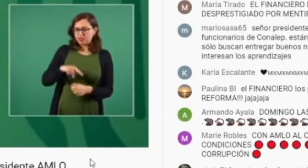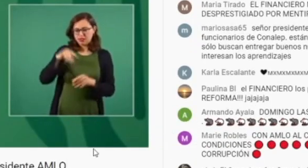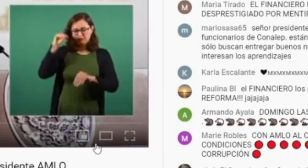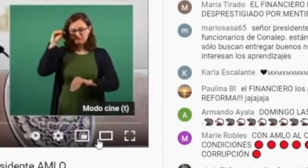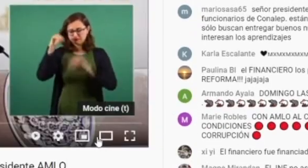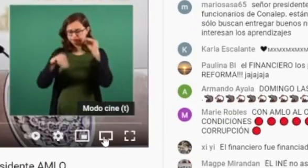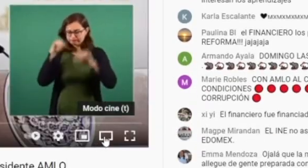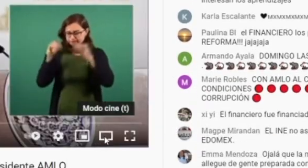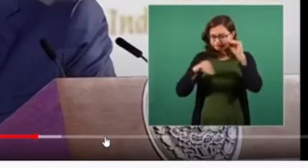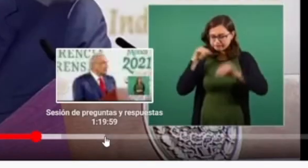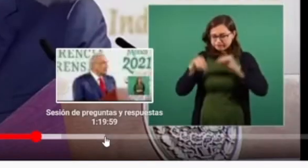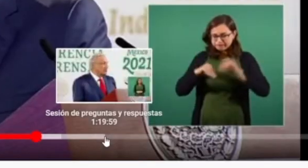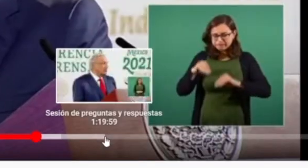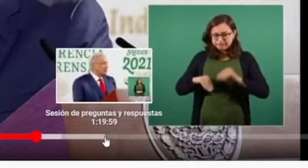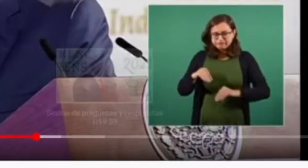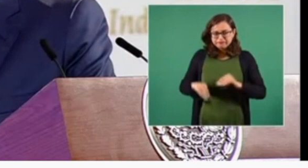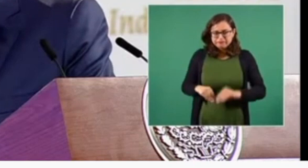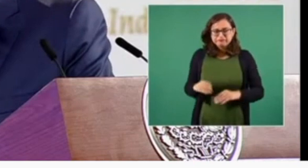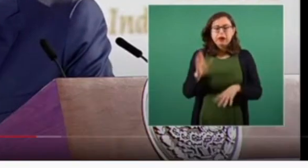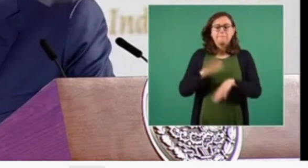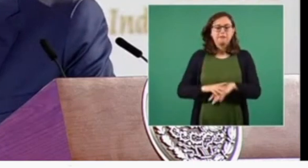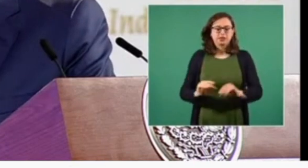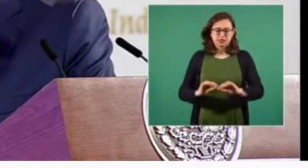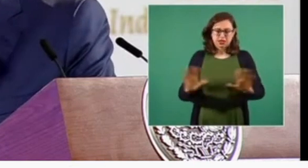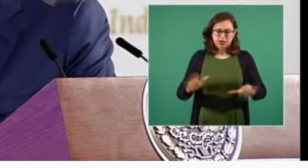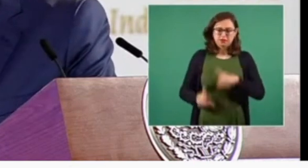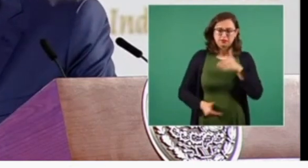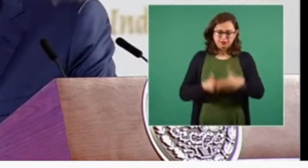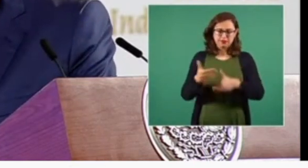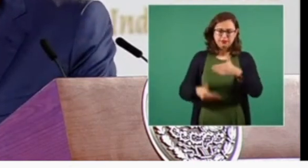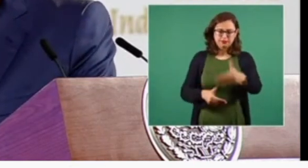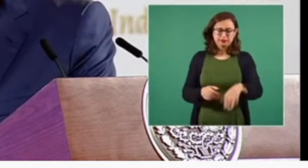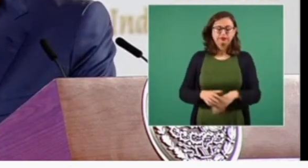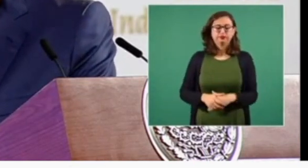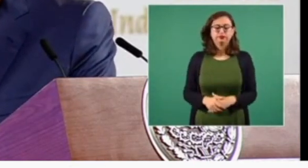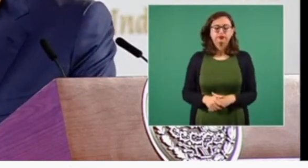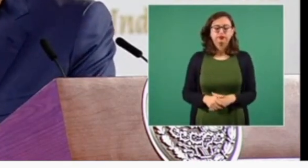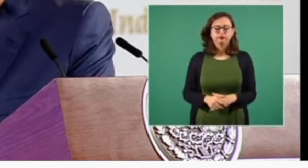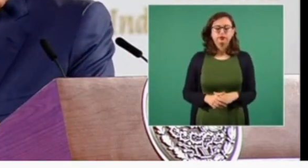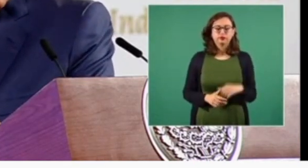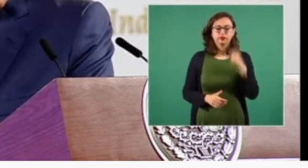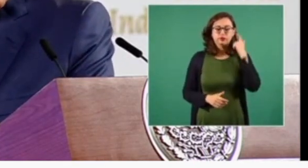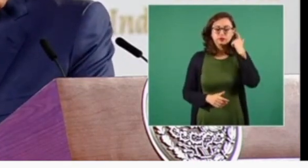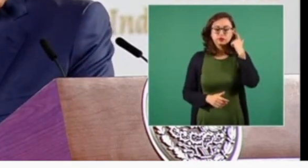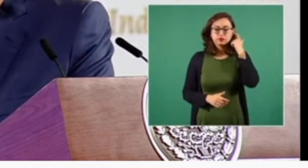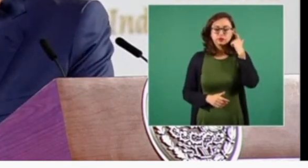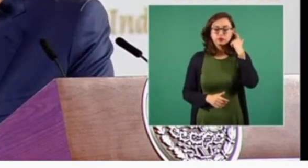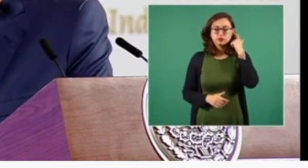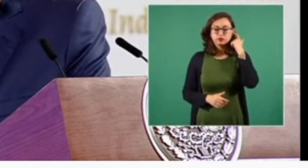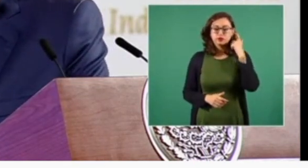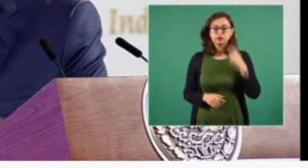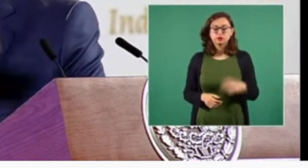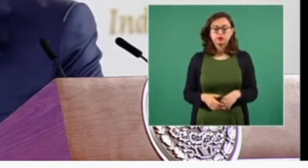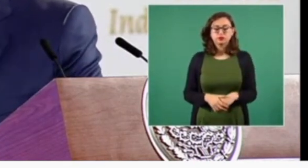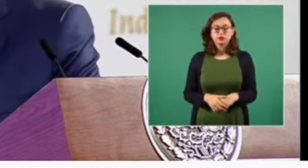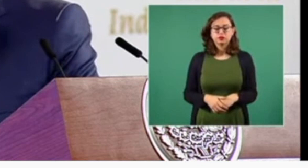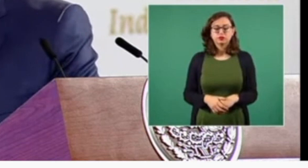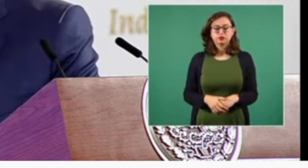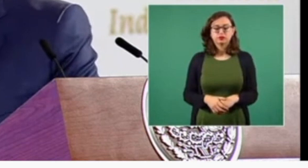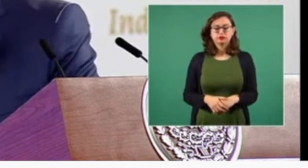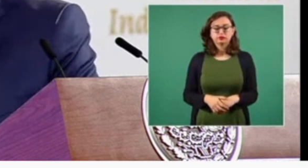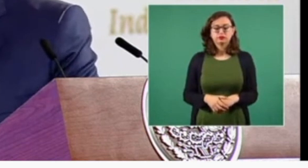aclarar. Lo que quiero es que se tenga ya